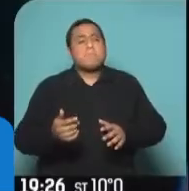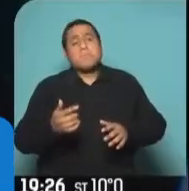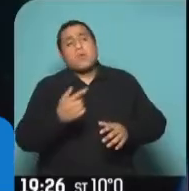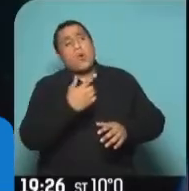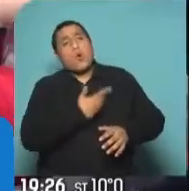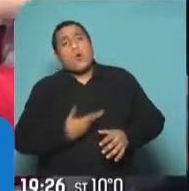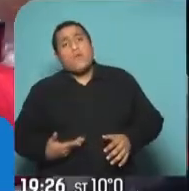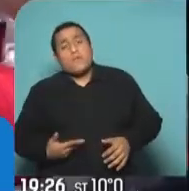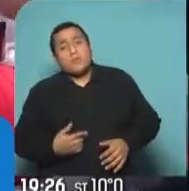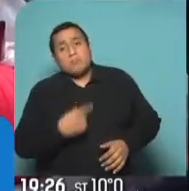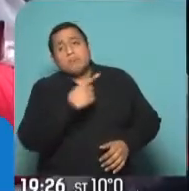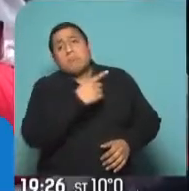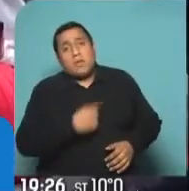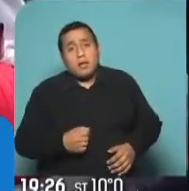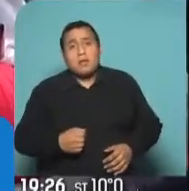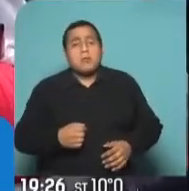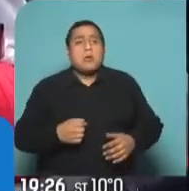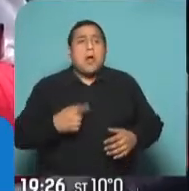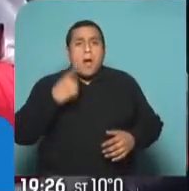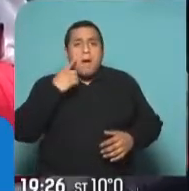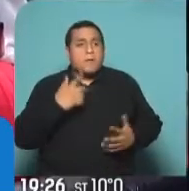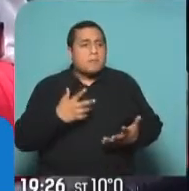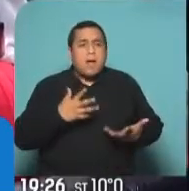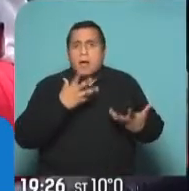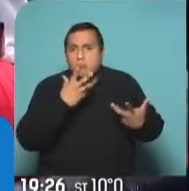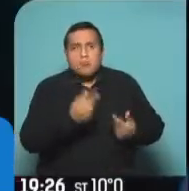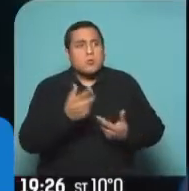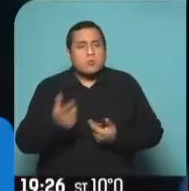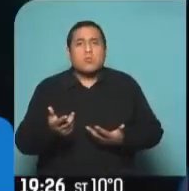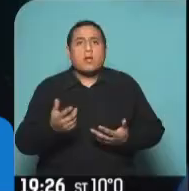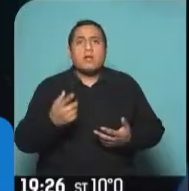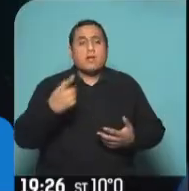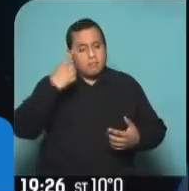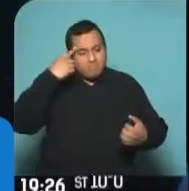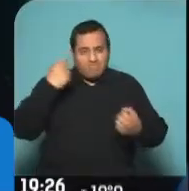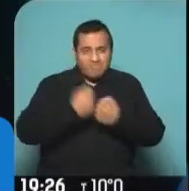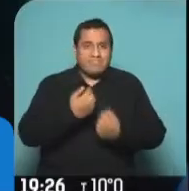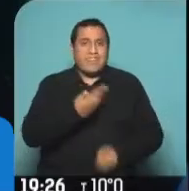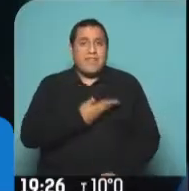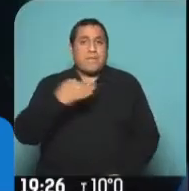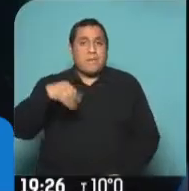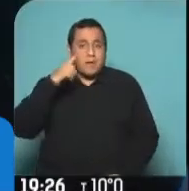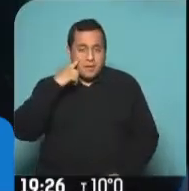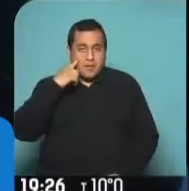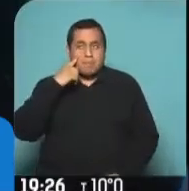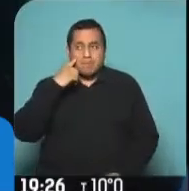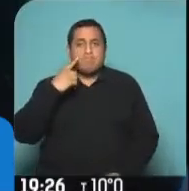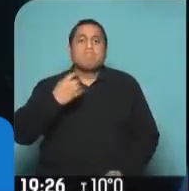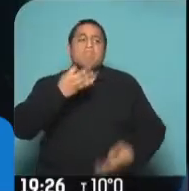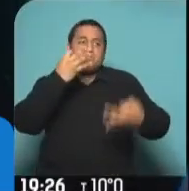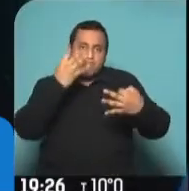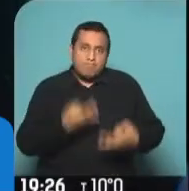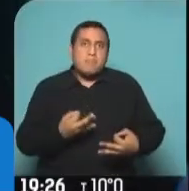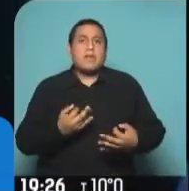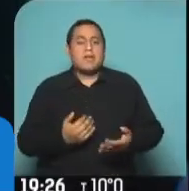de garantizar lo que tiene a mano, por ejemplo, que se cumpla el acuerdo con el Fondo Monetario Internacional, para lo cual hay que garantizar el